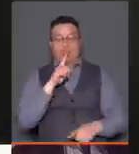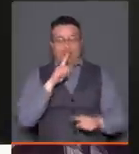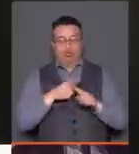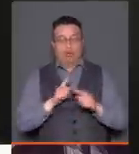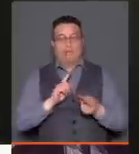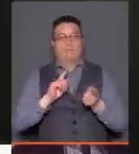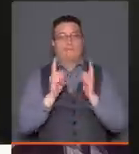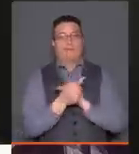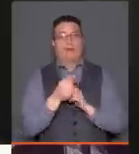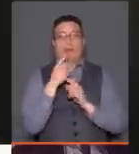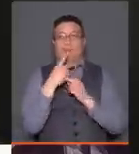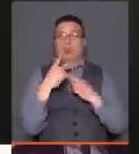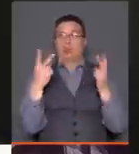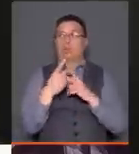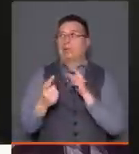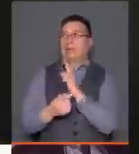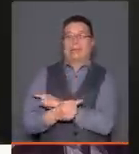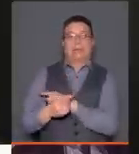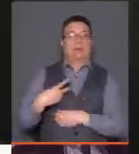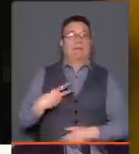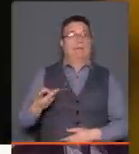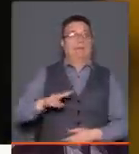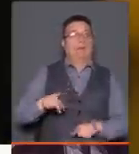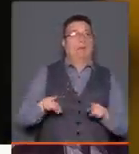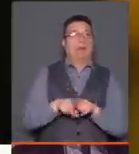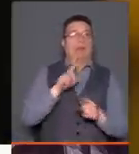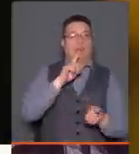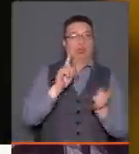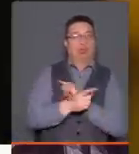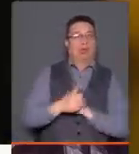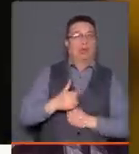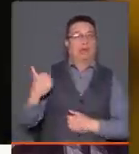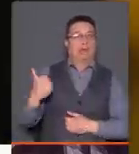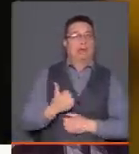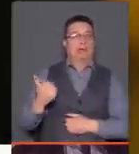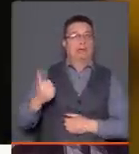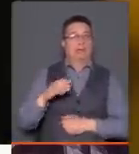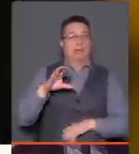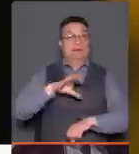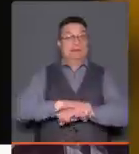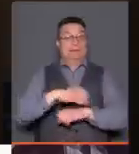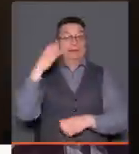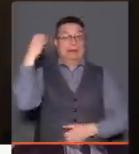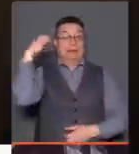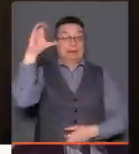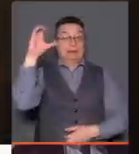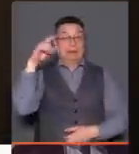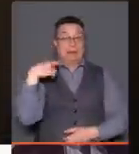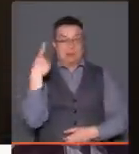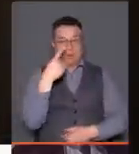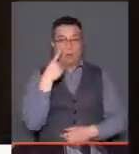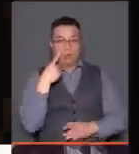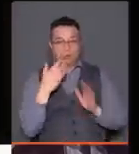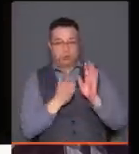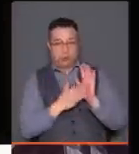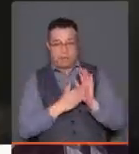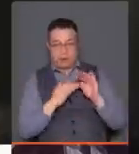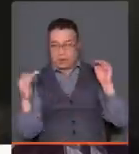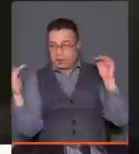cientos de veces usurpando su identidad y cuando fue detenida en La Serena nadie se le ocurrió corroborar los datos